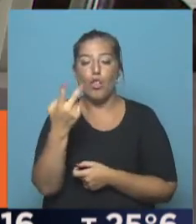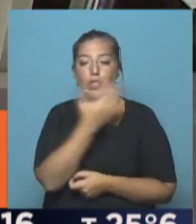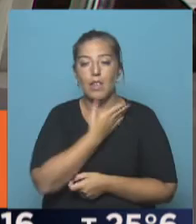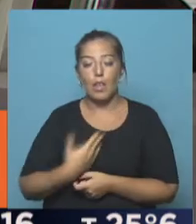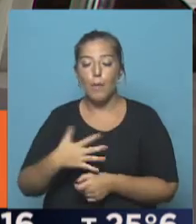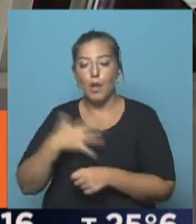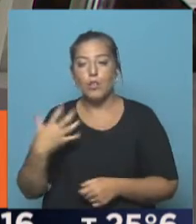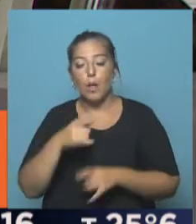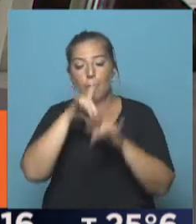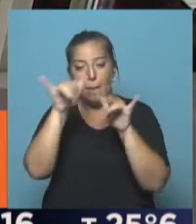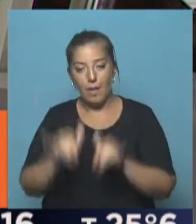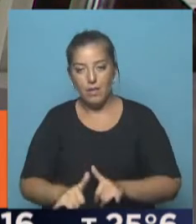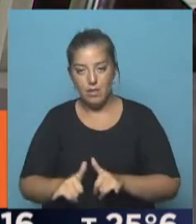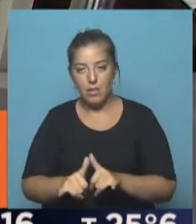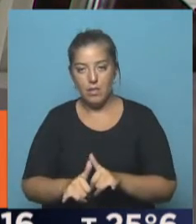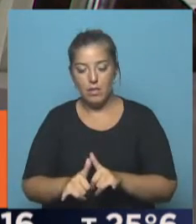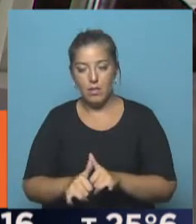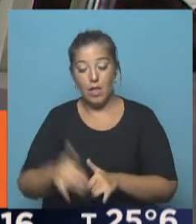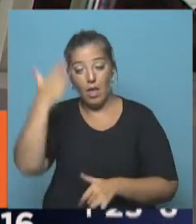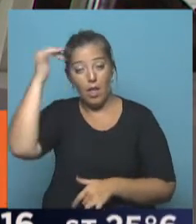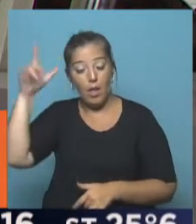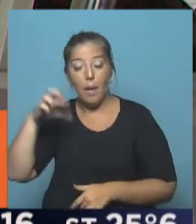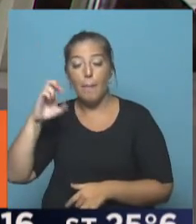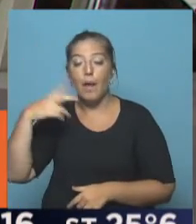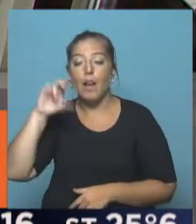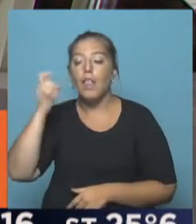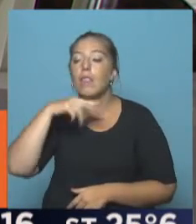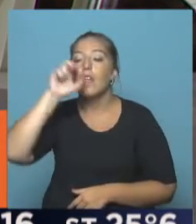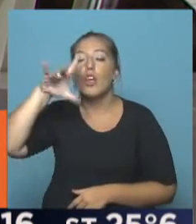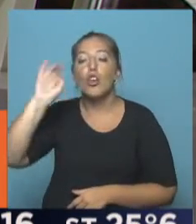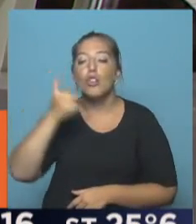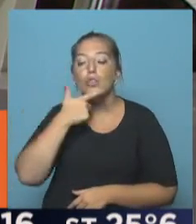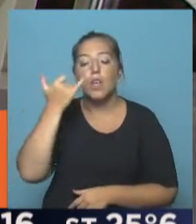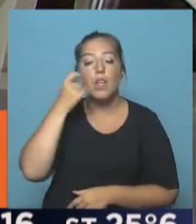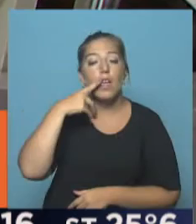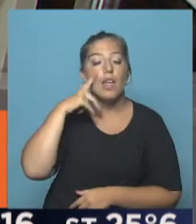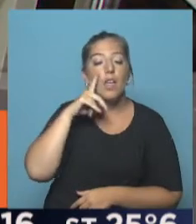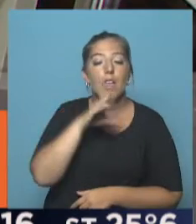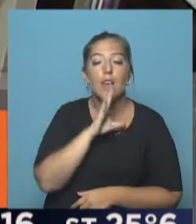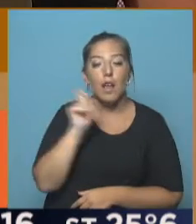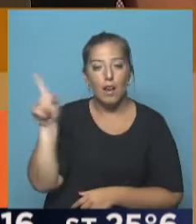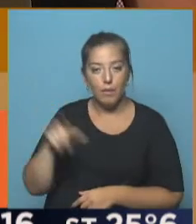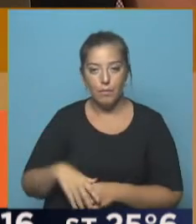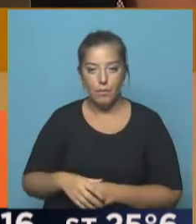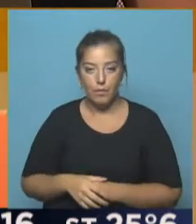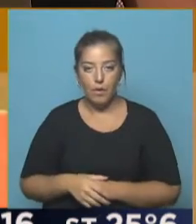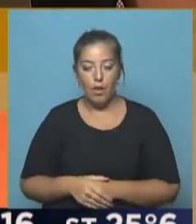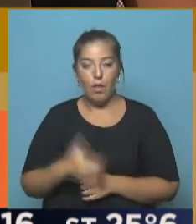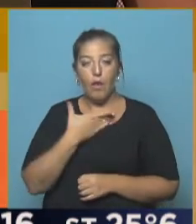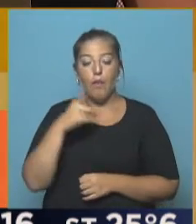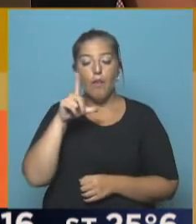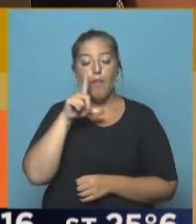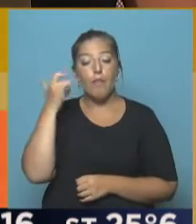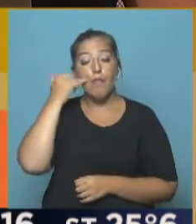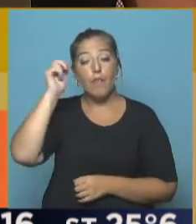para lograr la paz en Oriente Medio entre palestinos e israelíes, ¿no? Bueno, a ver, Flint estaba